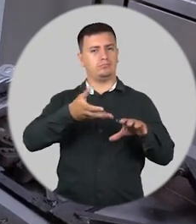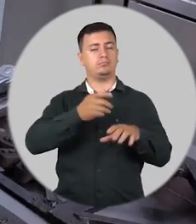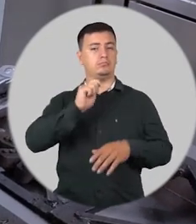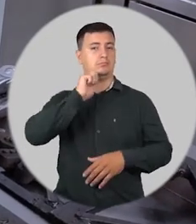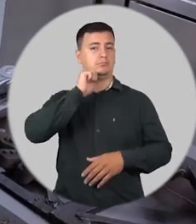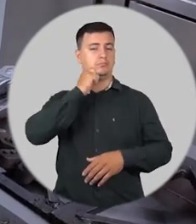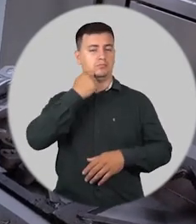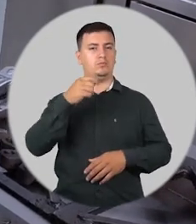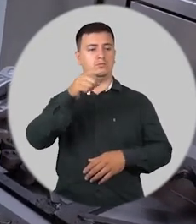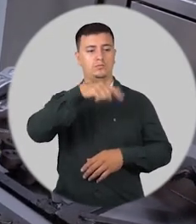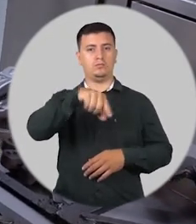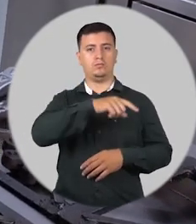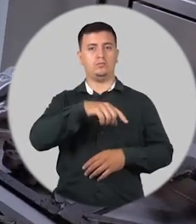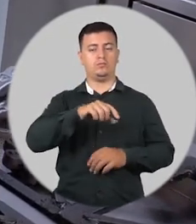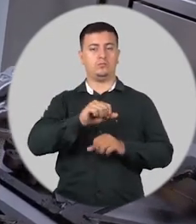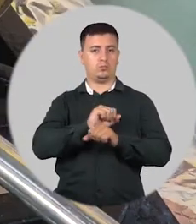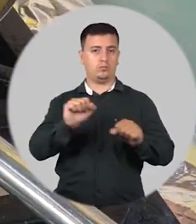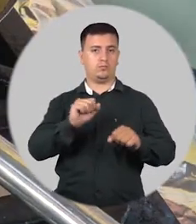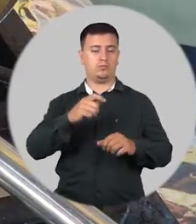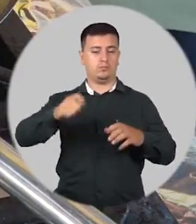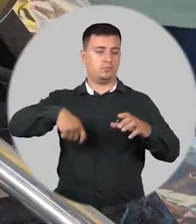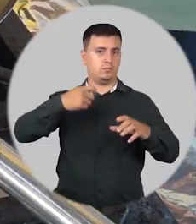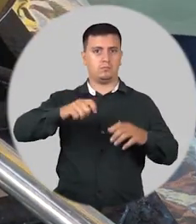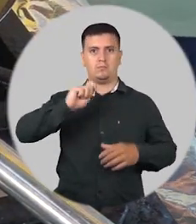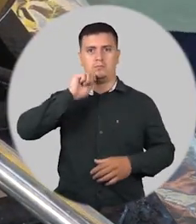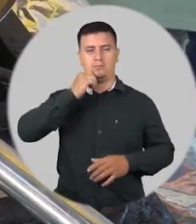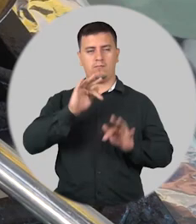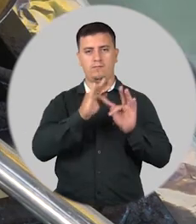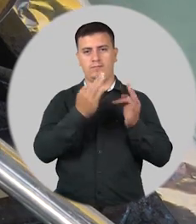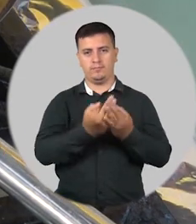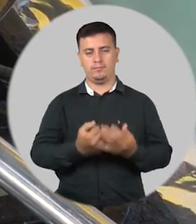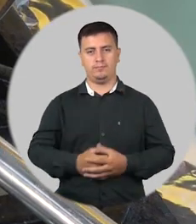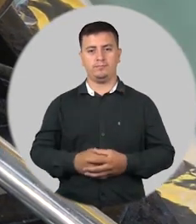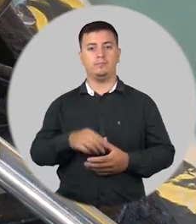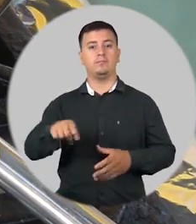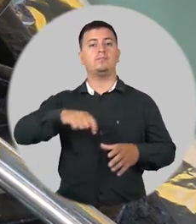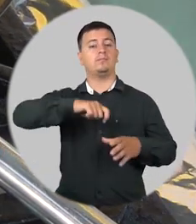sorprender a la familia. Esto tenemos que cocinar